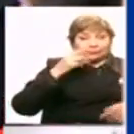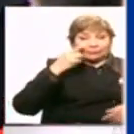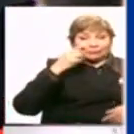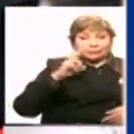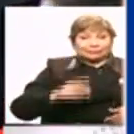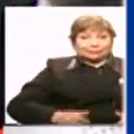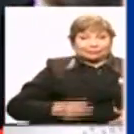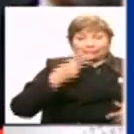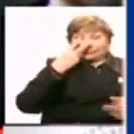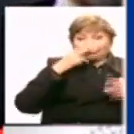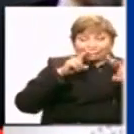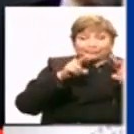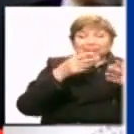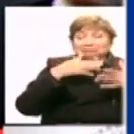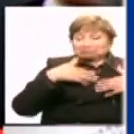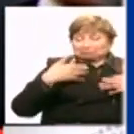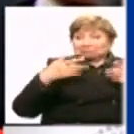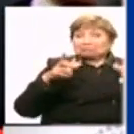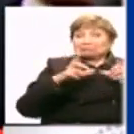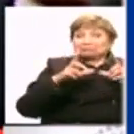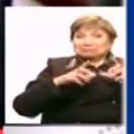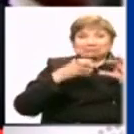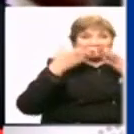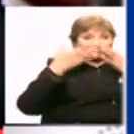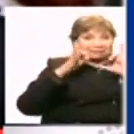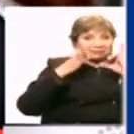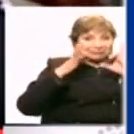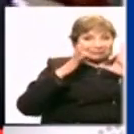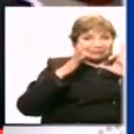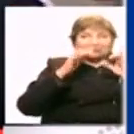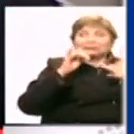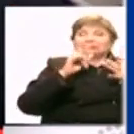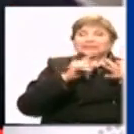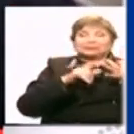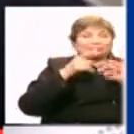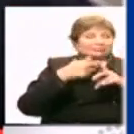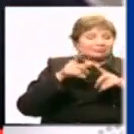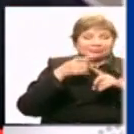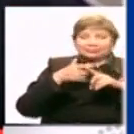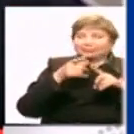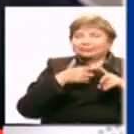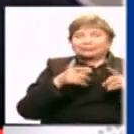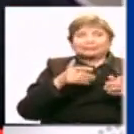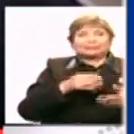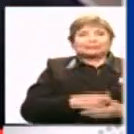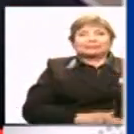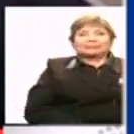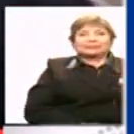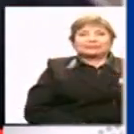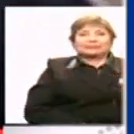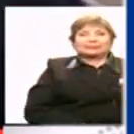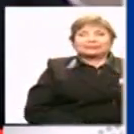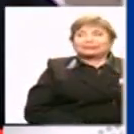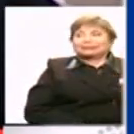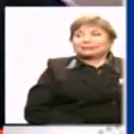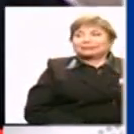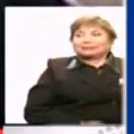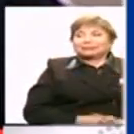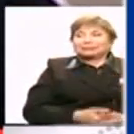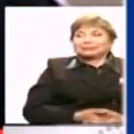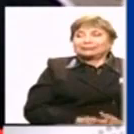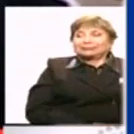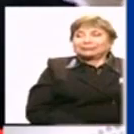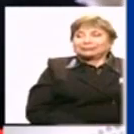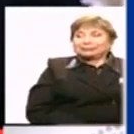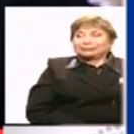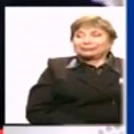que tenemos ejemplos claros de cómo debería de darse. Entonces, hablar ahora mismo de que se va a dar de una vez